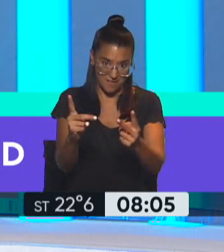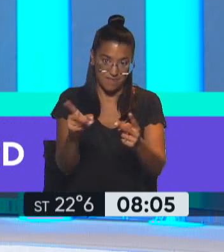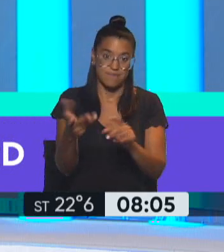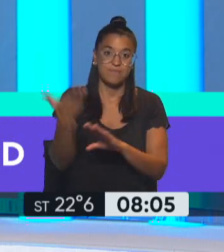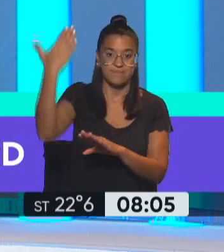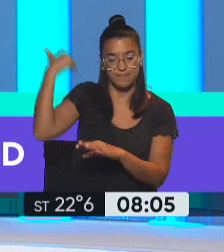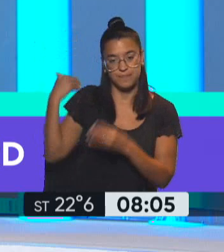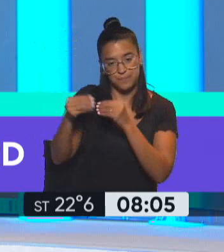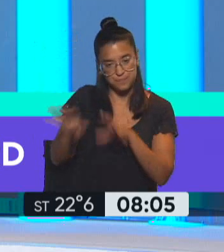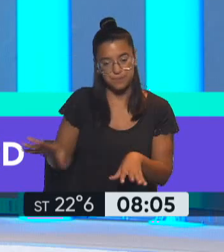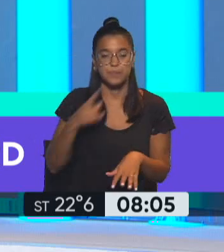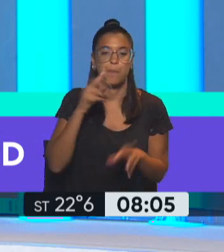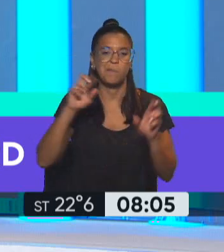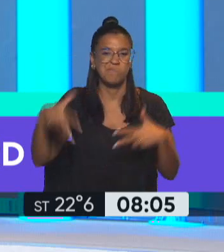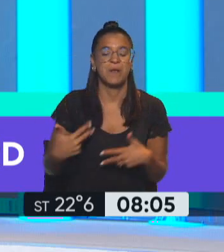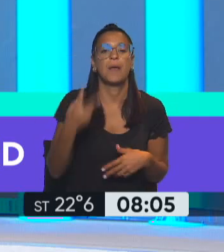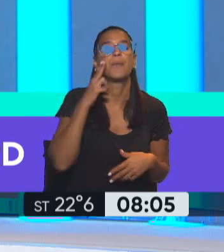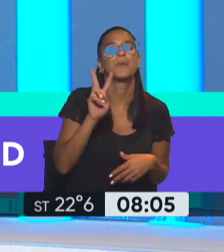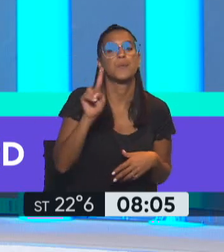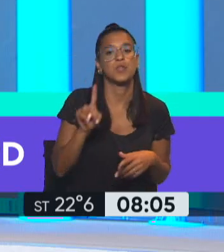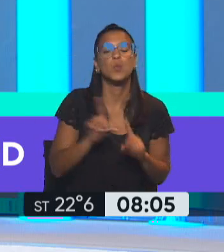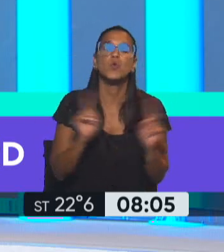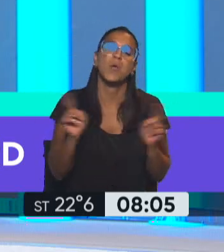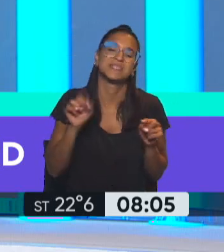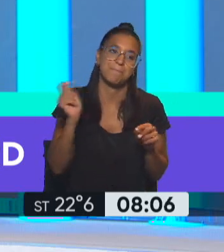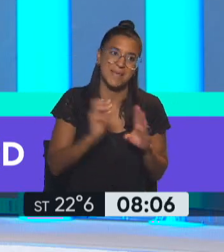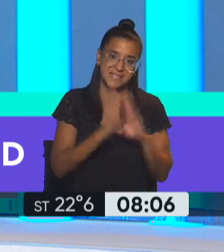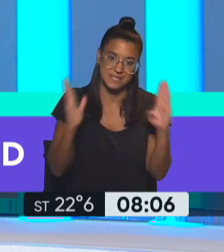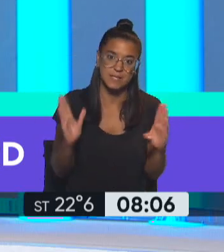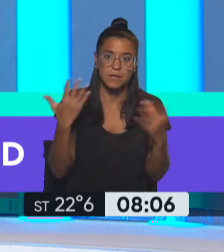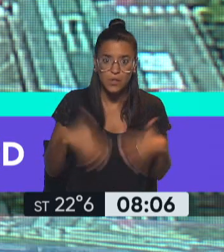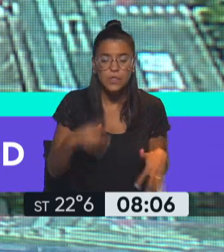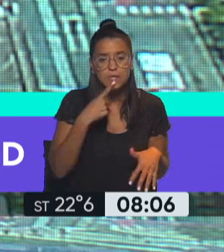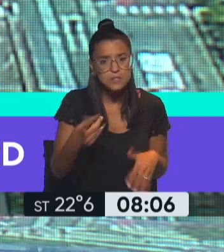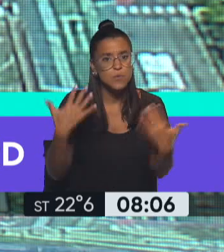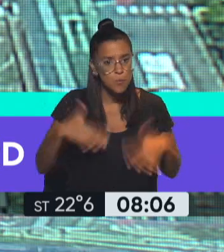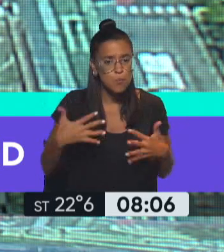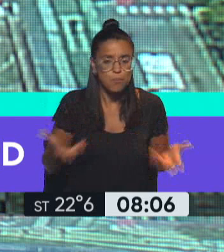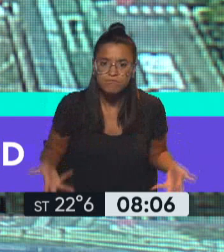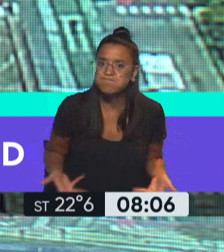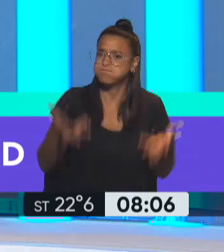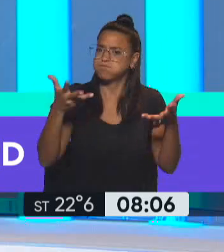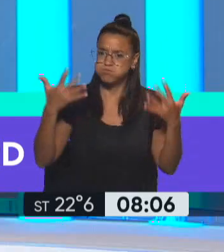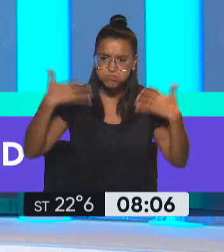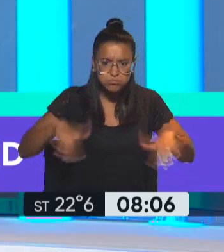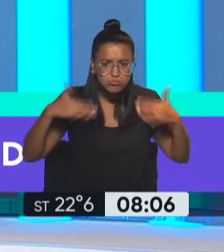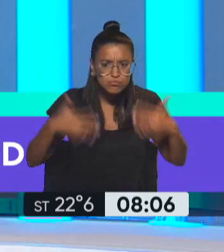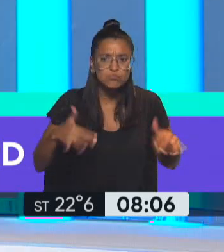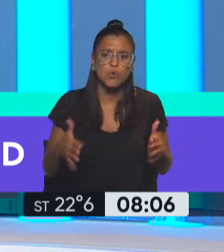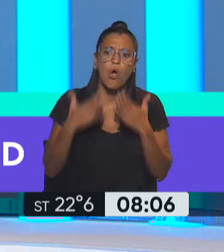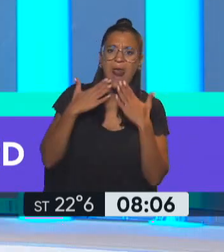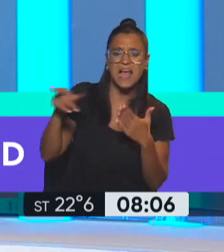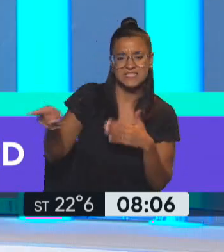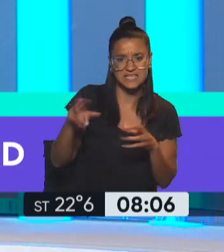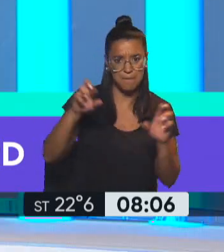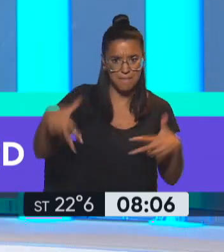comenzó a usarse el plan de 21 no fue sólo en este mes pero trampolín un gran impulsor del así es de sí